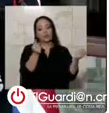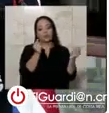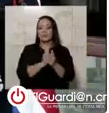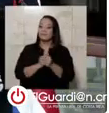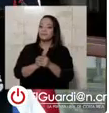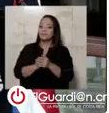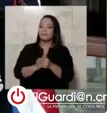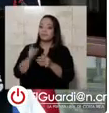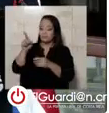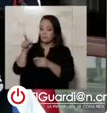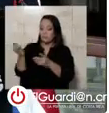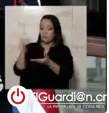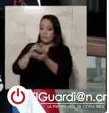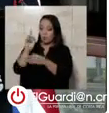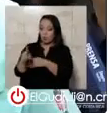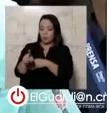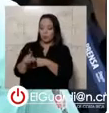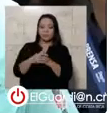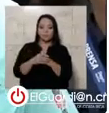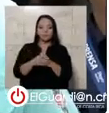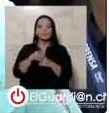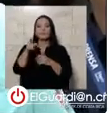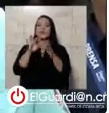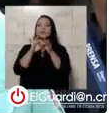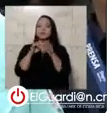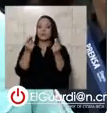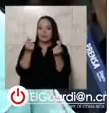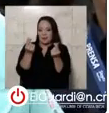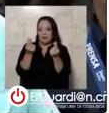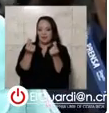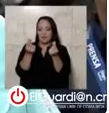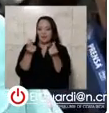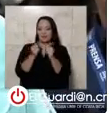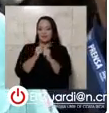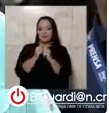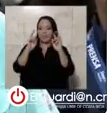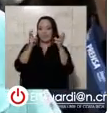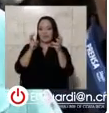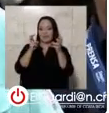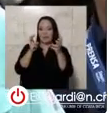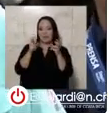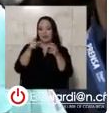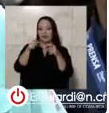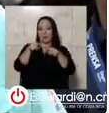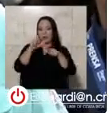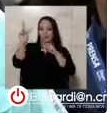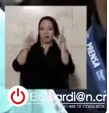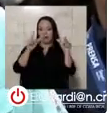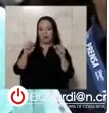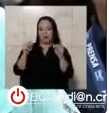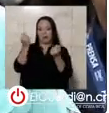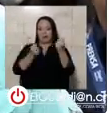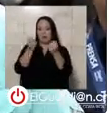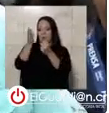Su repregunta. Sí, no, con respecto a las tarifas, es que sobre todo en zona rural, el vehículo pick-up se